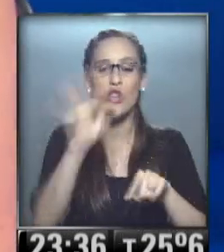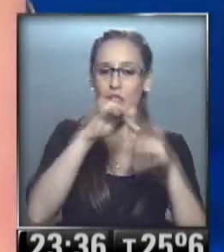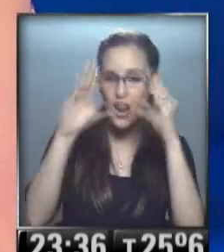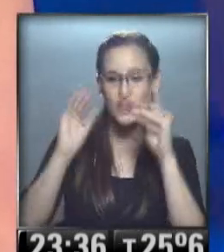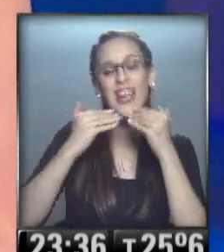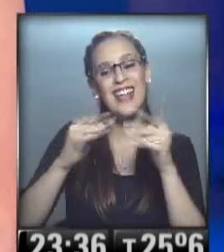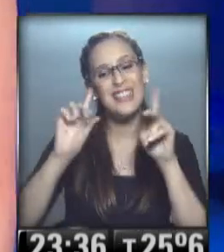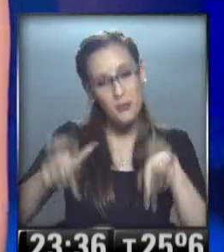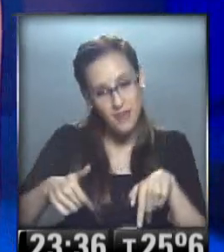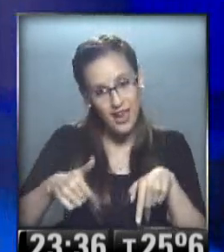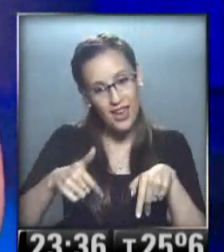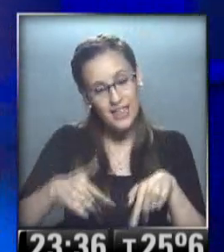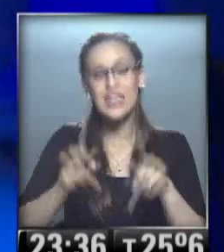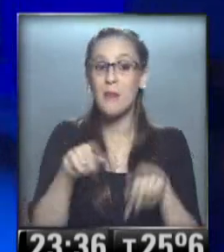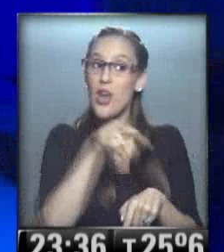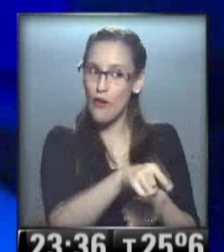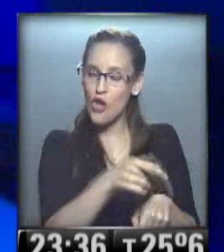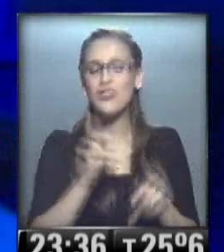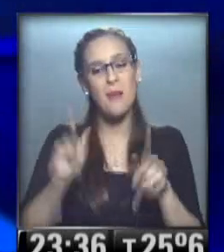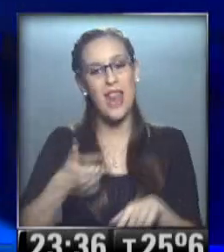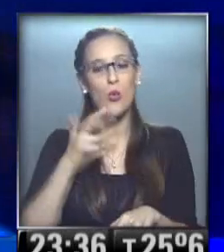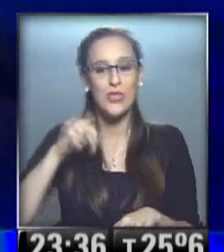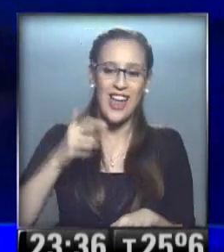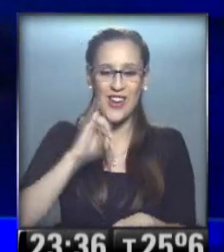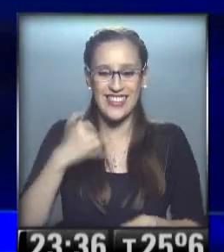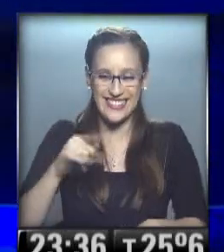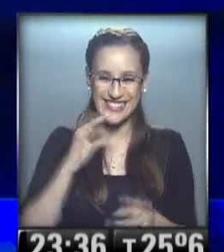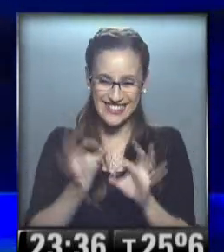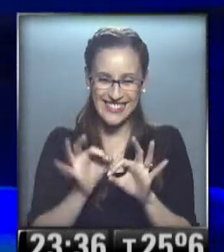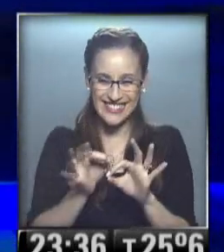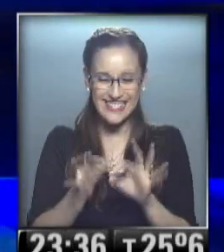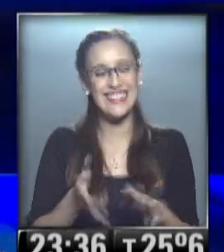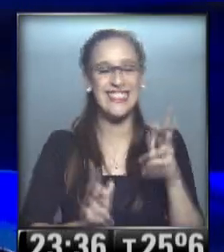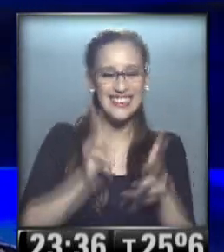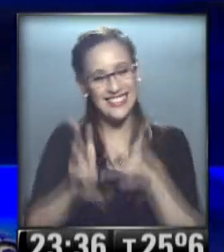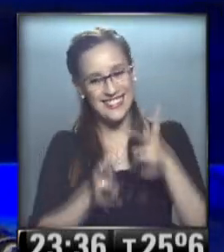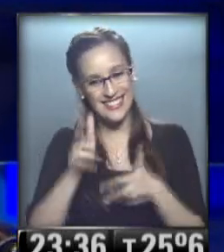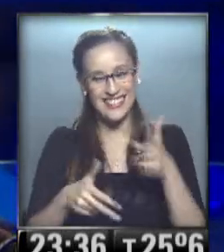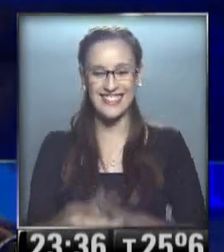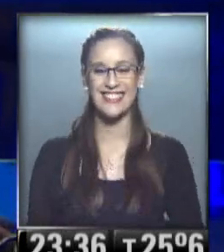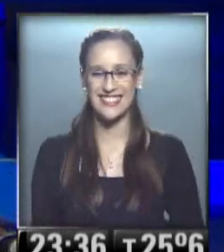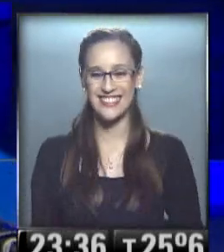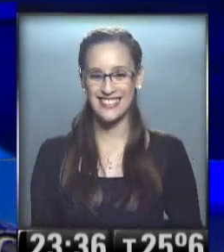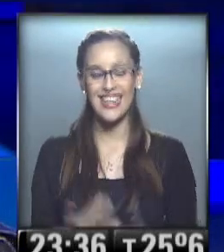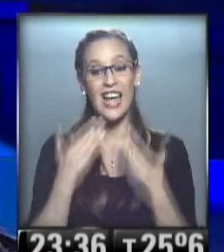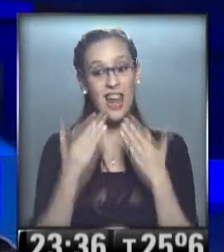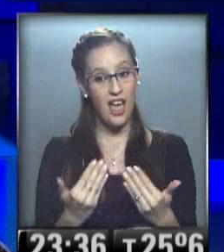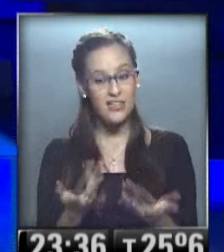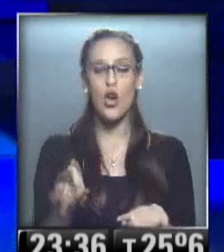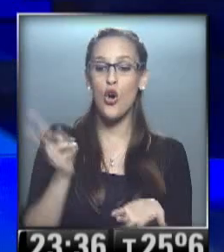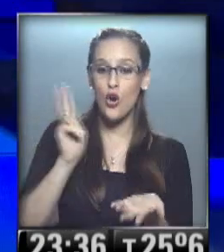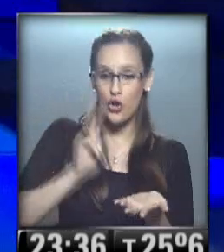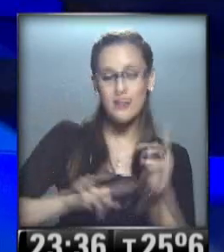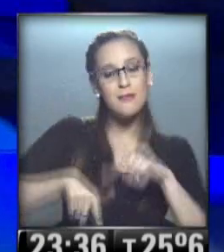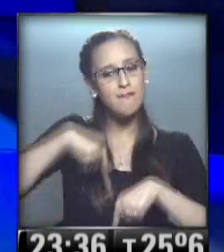gracias también y un beso grande, además de para vos, Félix, a Agustina Lorenzo, que nos acompaña, nuestra intérprete, como todas las noches. Gracias por haber estado una vez más.